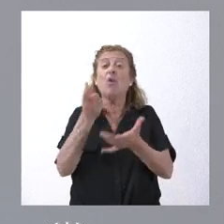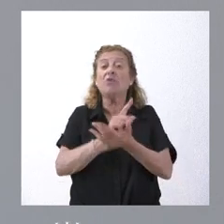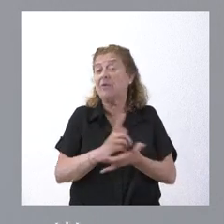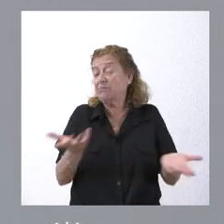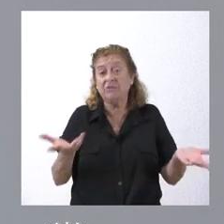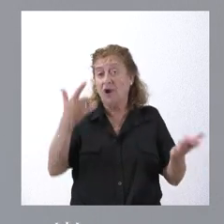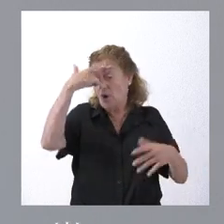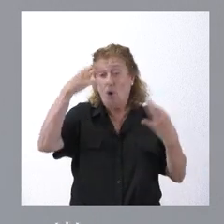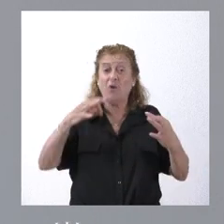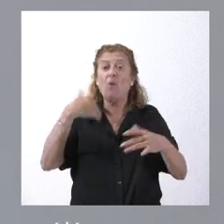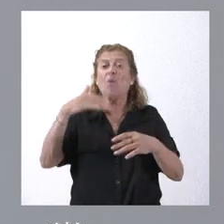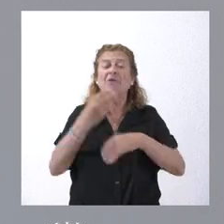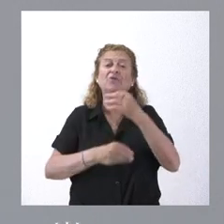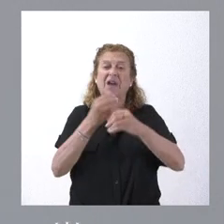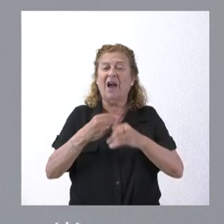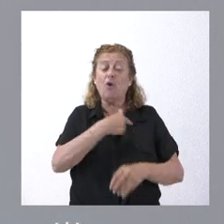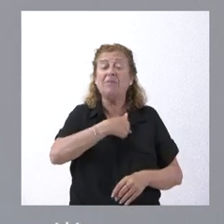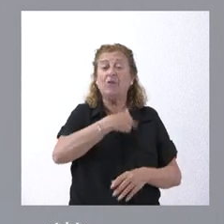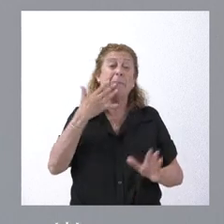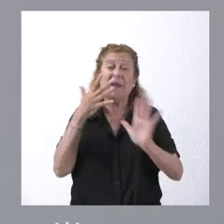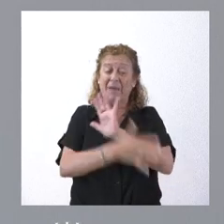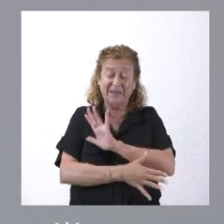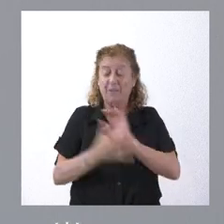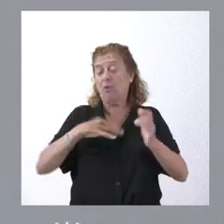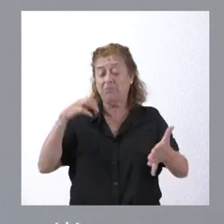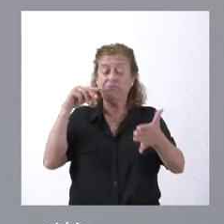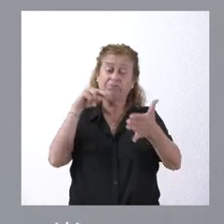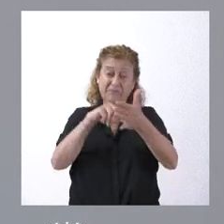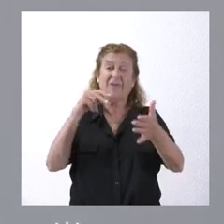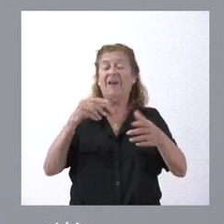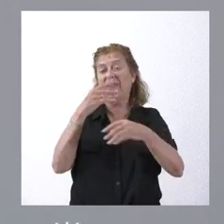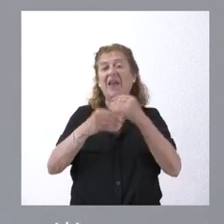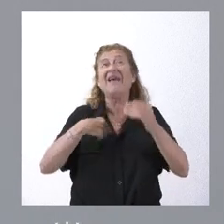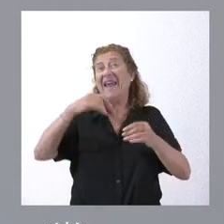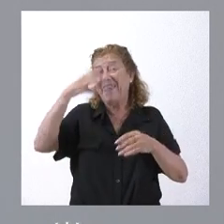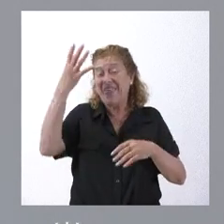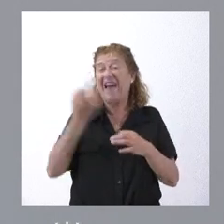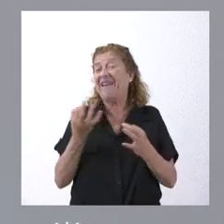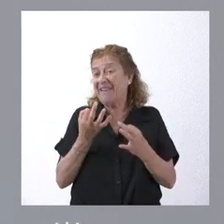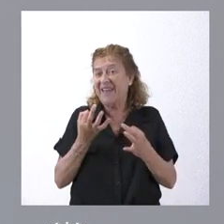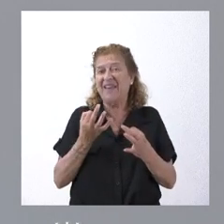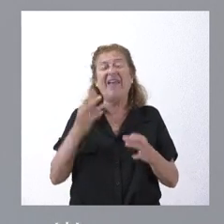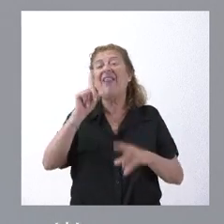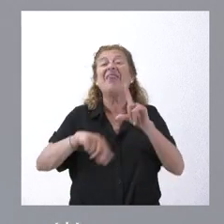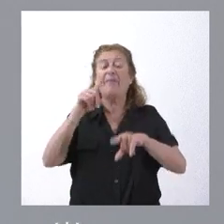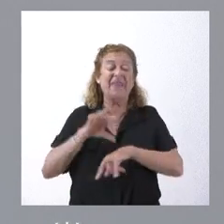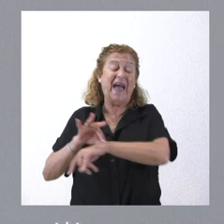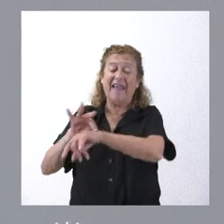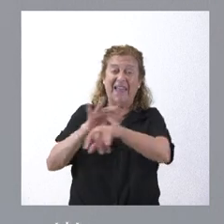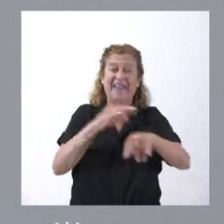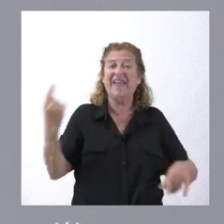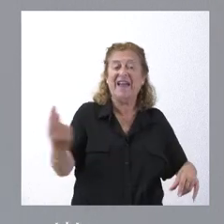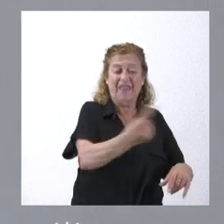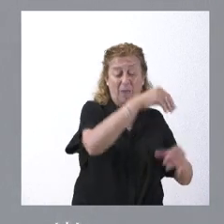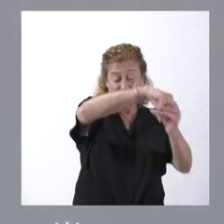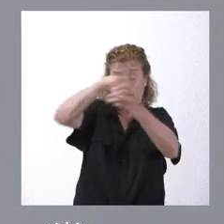lógicamente, en cuanto se celebre la comisión permanente, pues se podrá poner fecha. La idea es poder celebrar la comisión permanente en función de las agendas de los